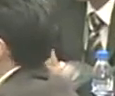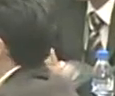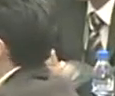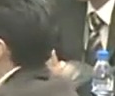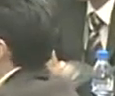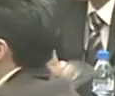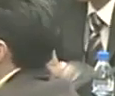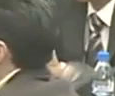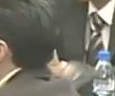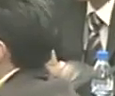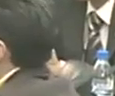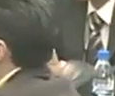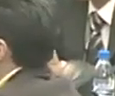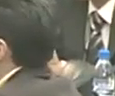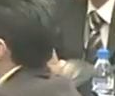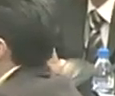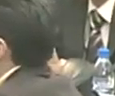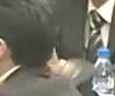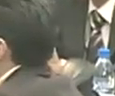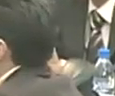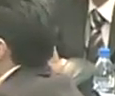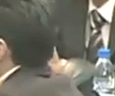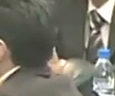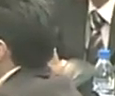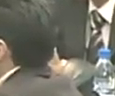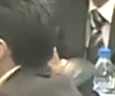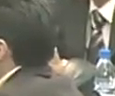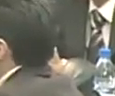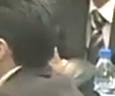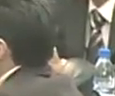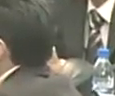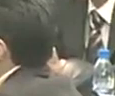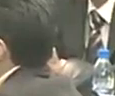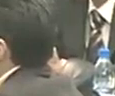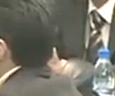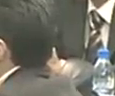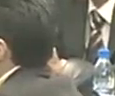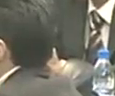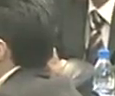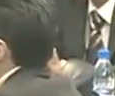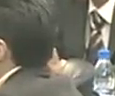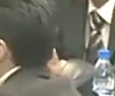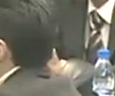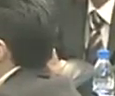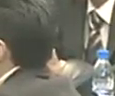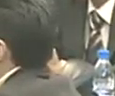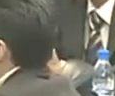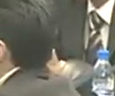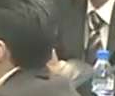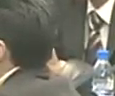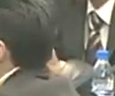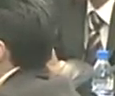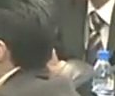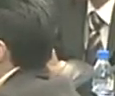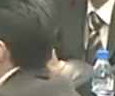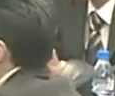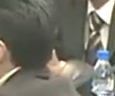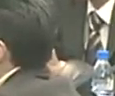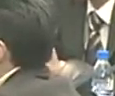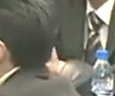manera la discusión de esta ley. O sea, creo que está por demás dar muchas mayores